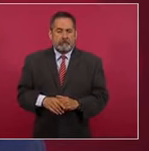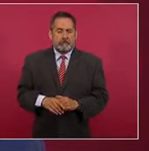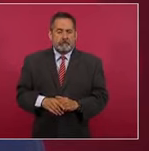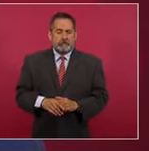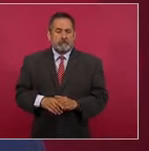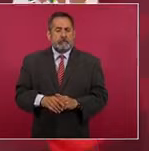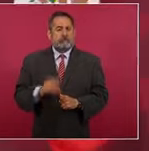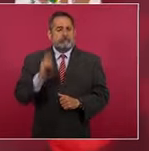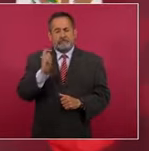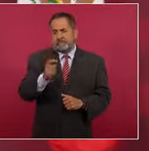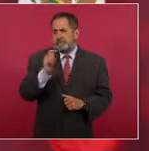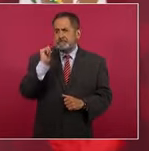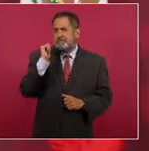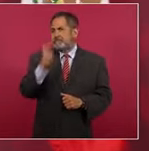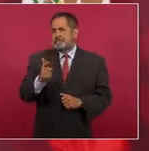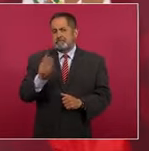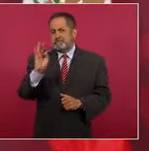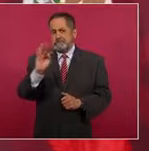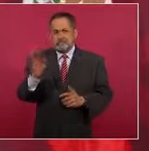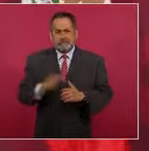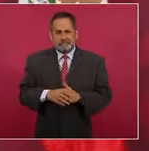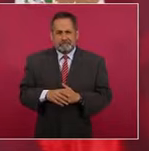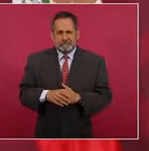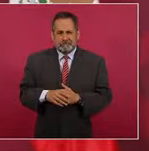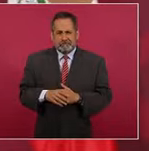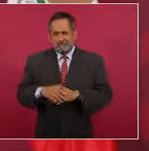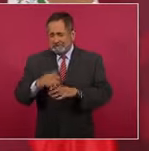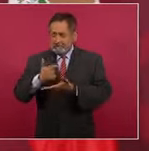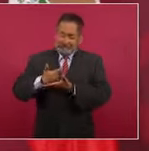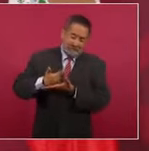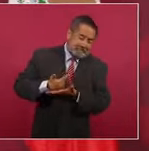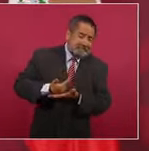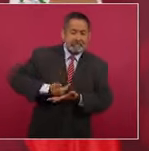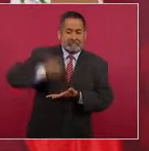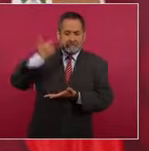Solo que hubiese una cuestión grave.